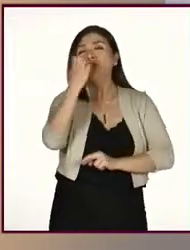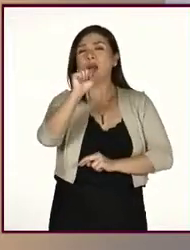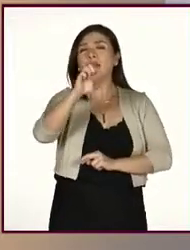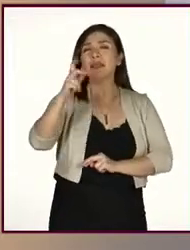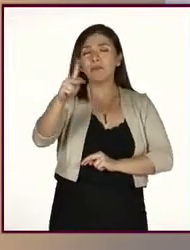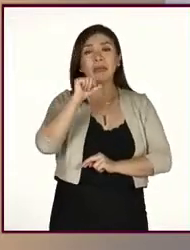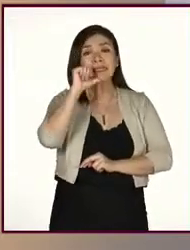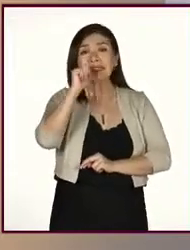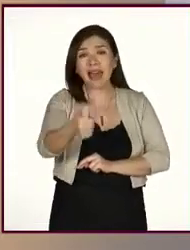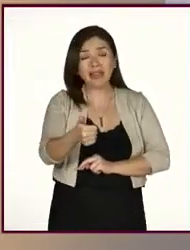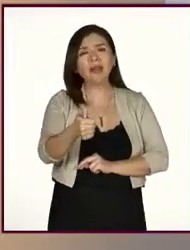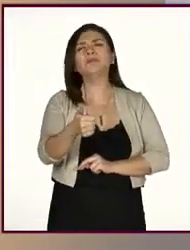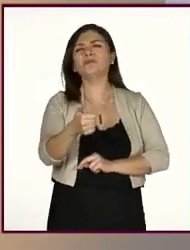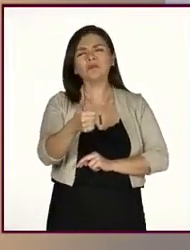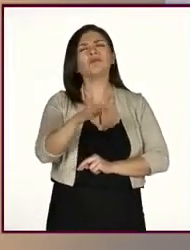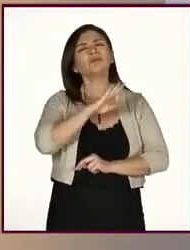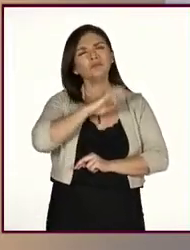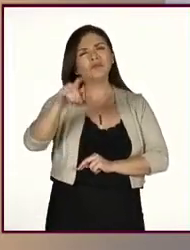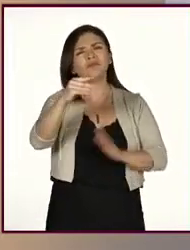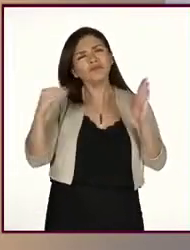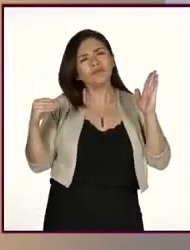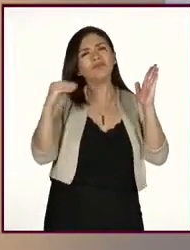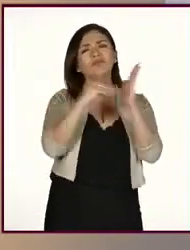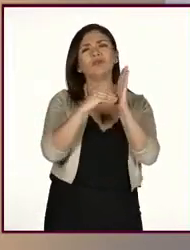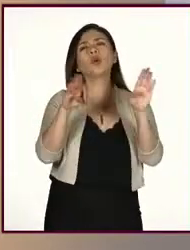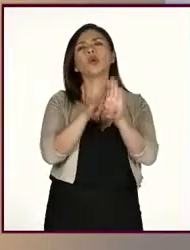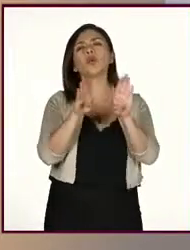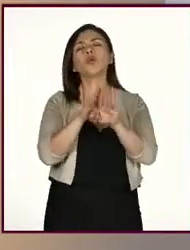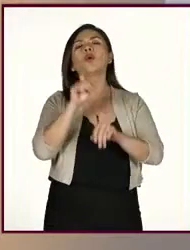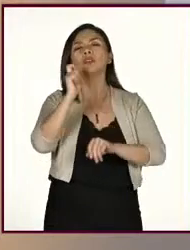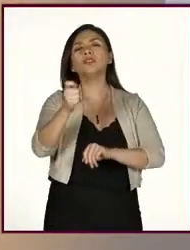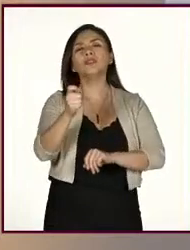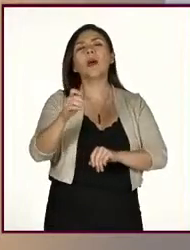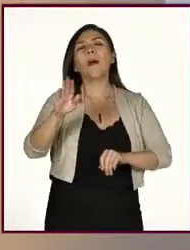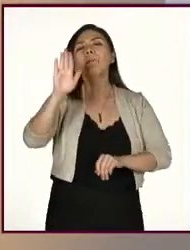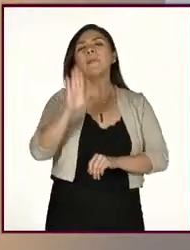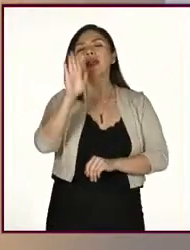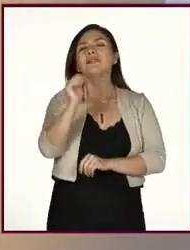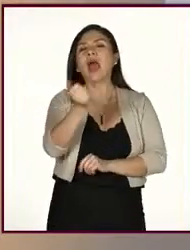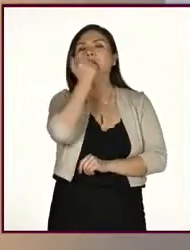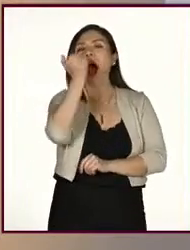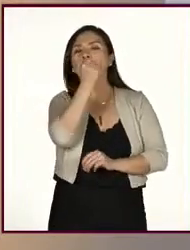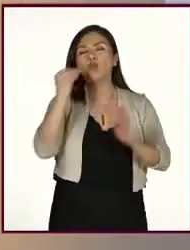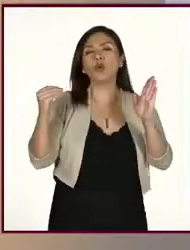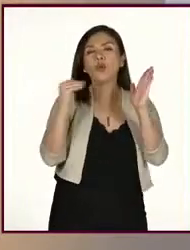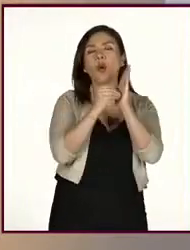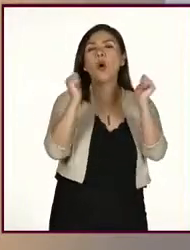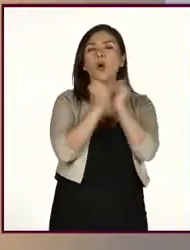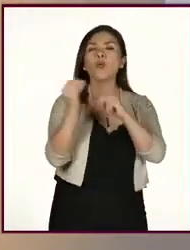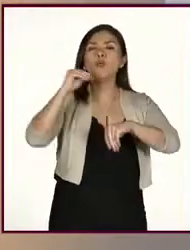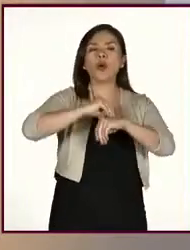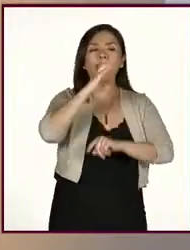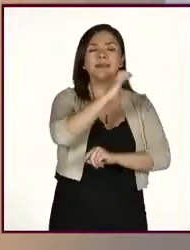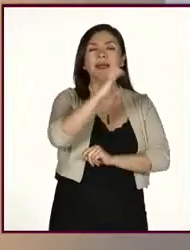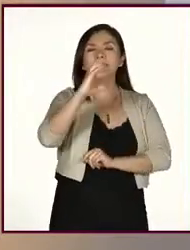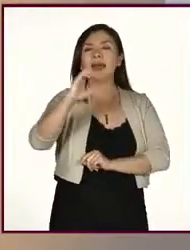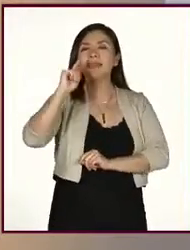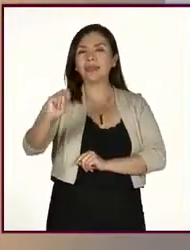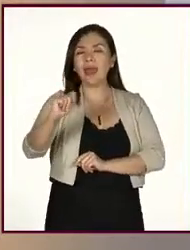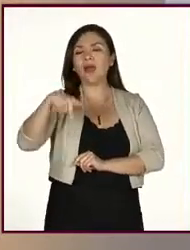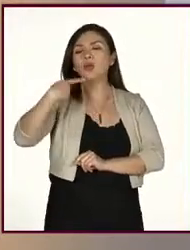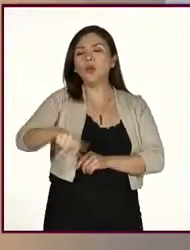formar parte de la plantilla de una escuela, pueden registrarse con el perfil de estudiante y colocar la clave del Centro de Trabajo